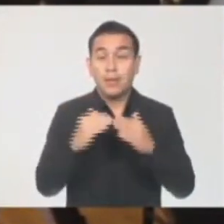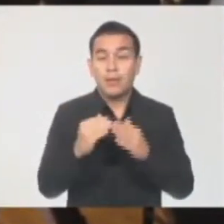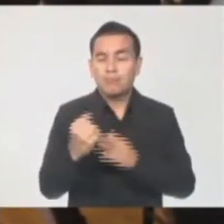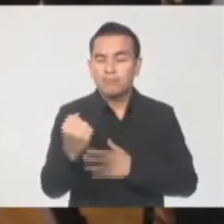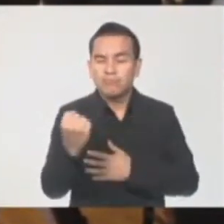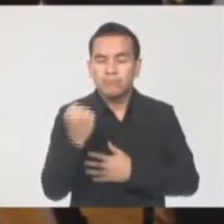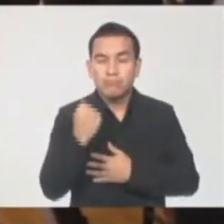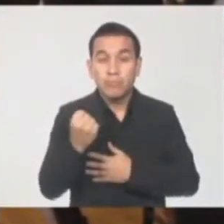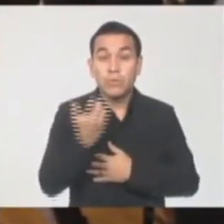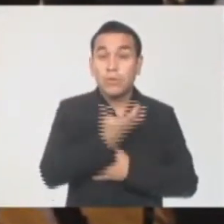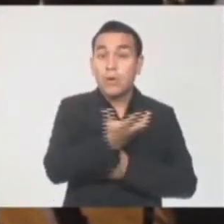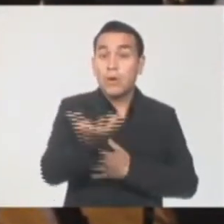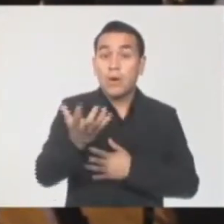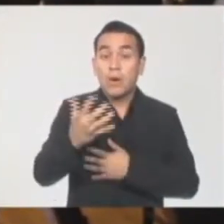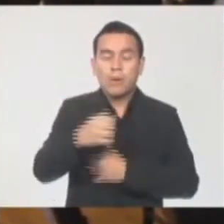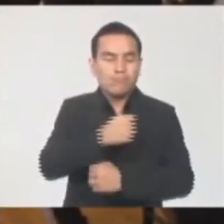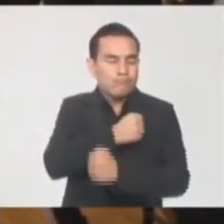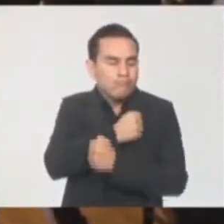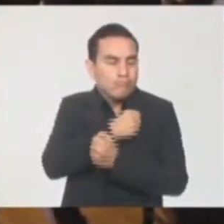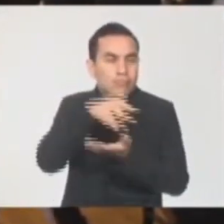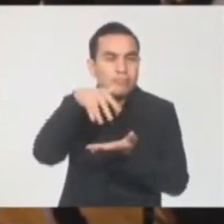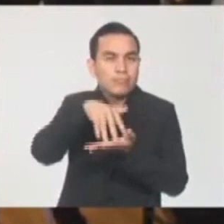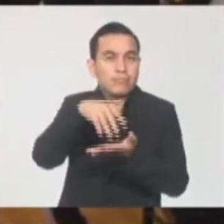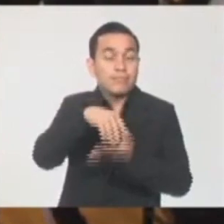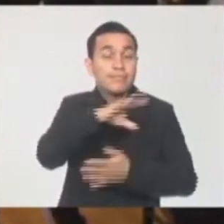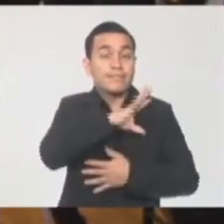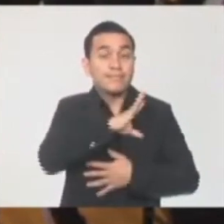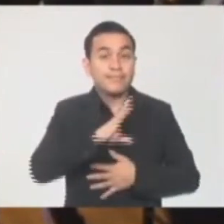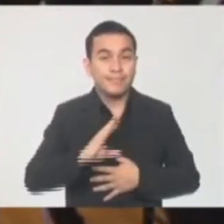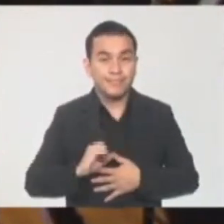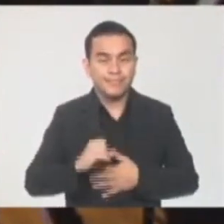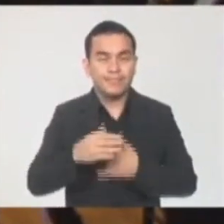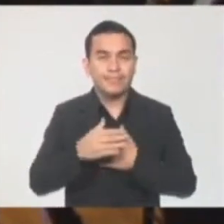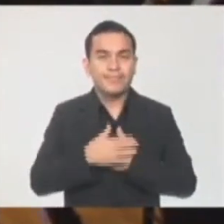principalmente, querido pueblo salvadoreño.